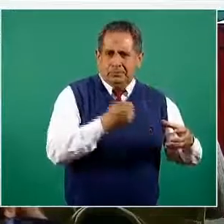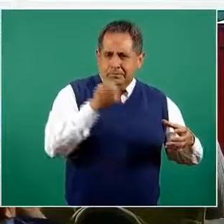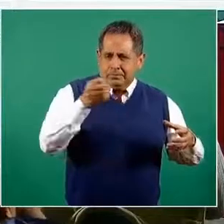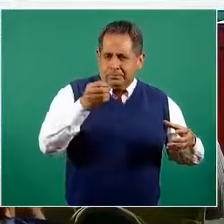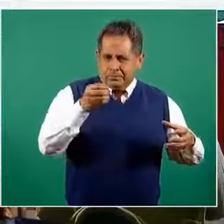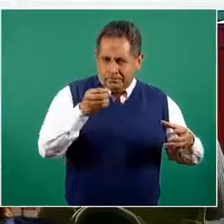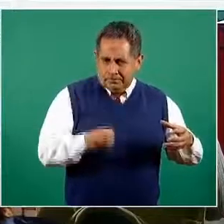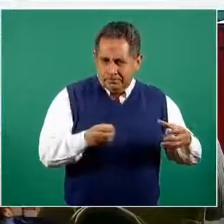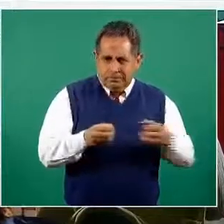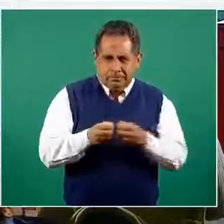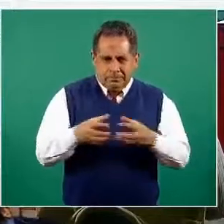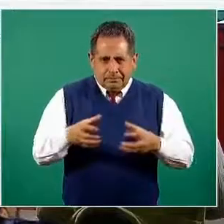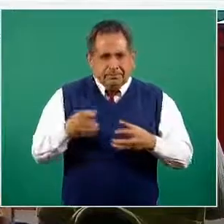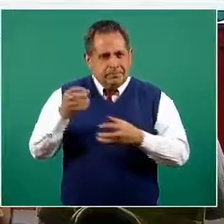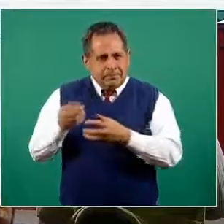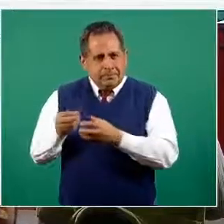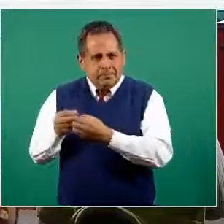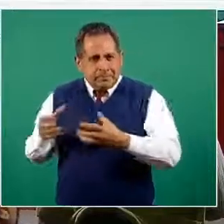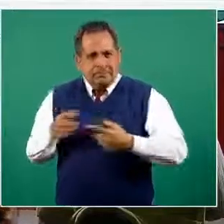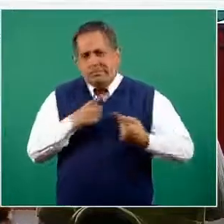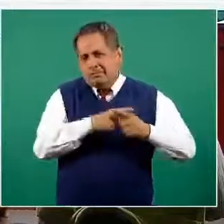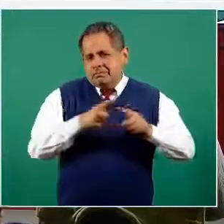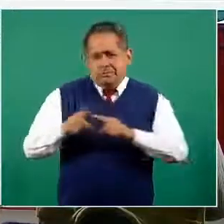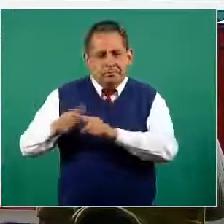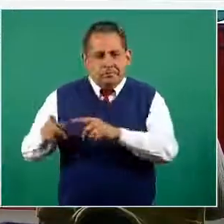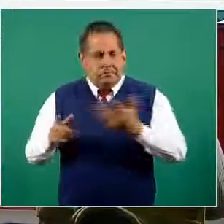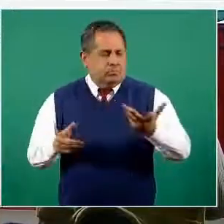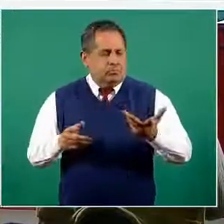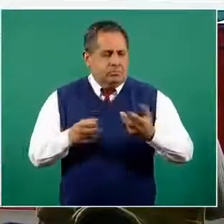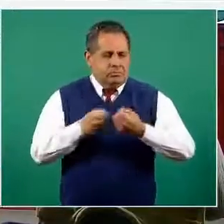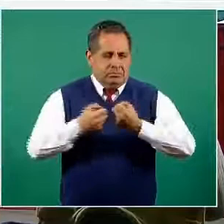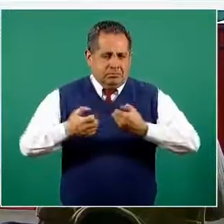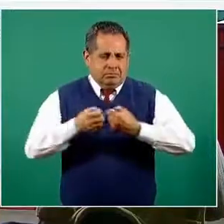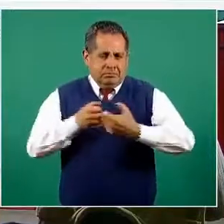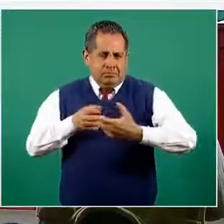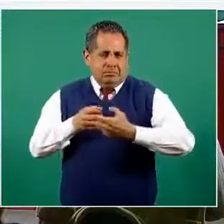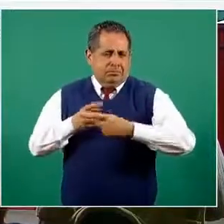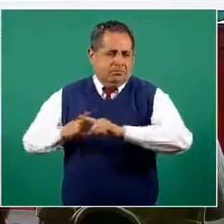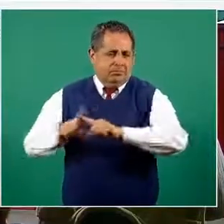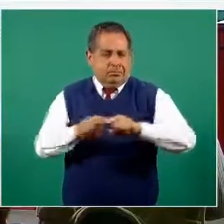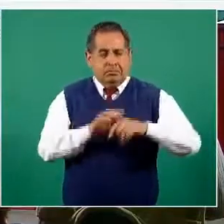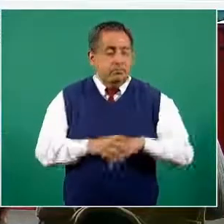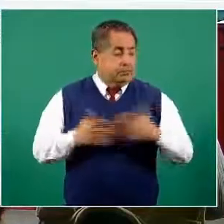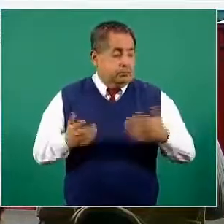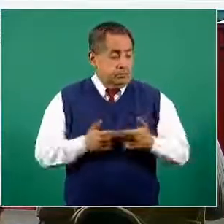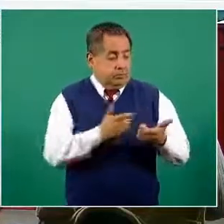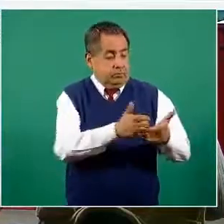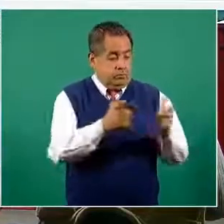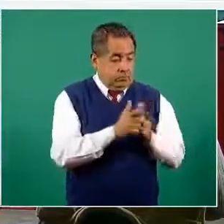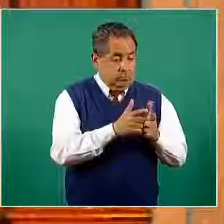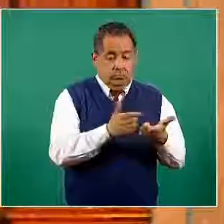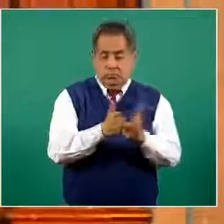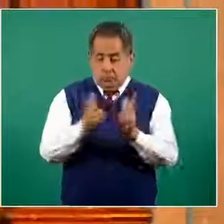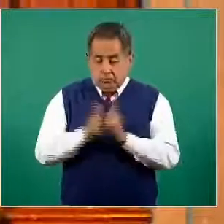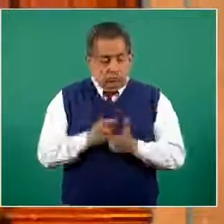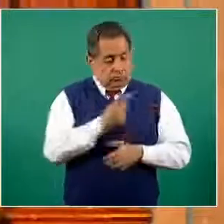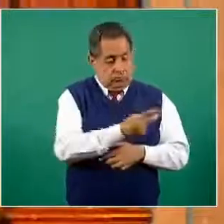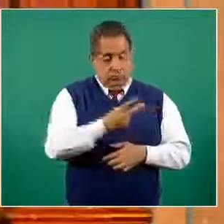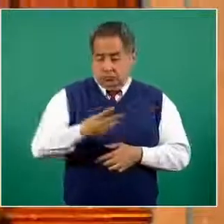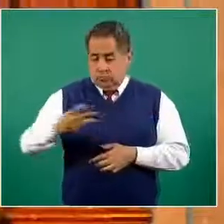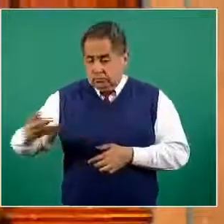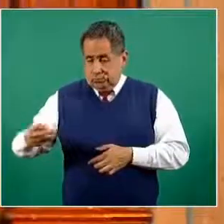cambiando. ¿Ok? Y bueno, hay cada clado, cada grupo genético tiene